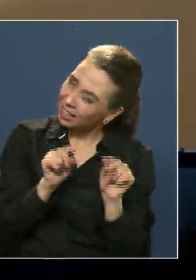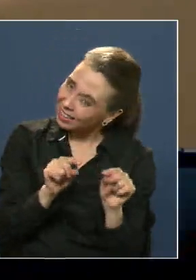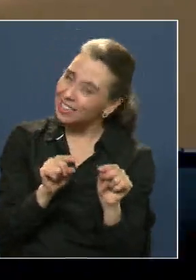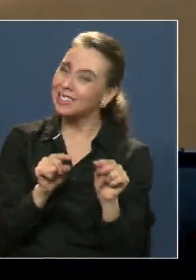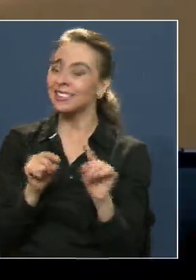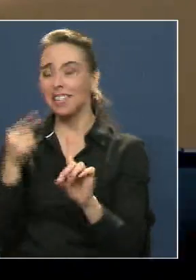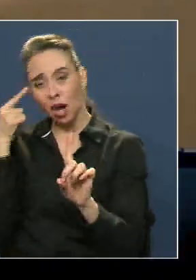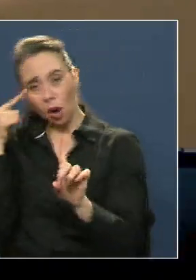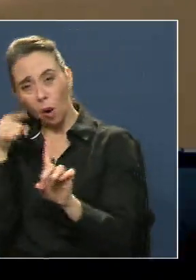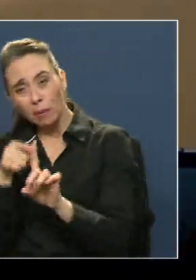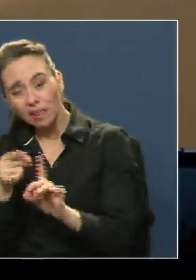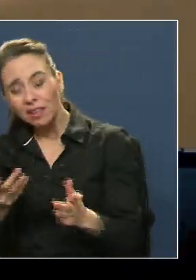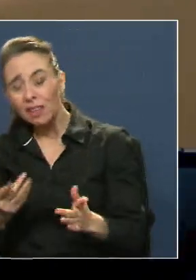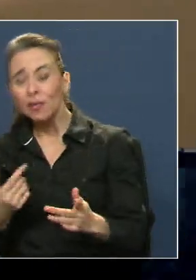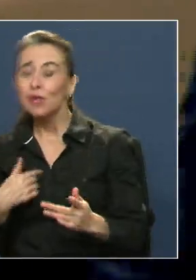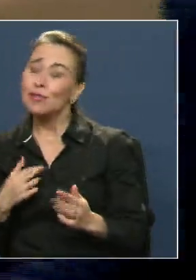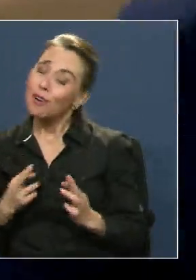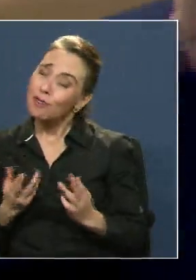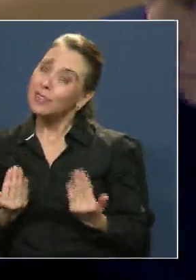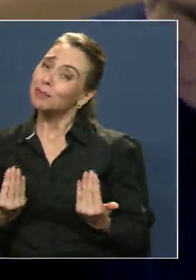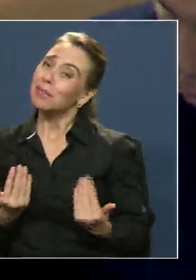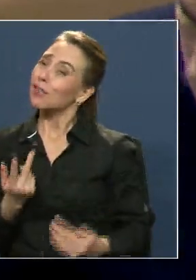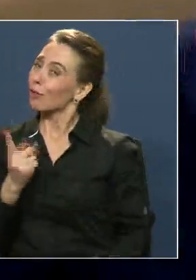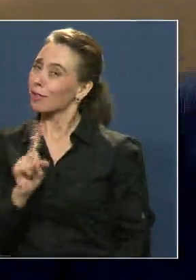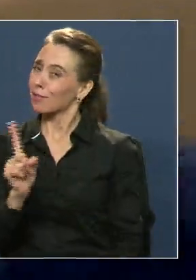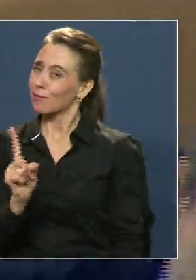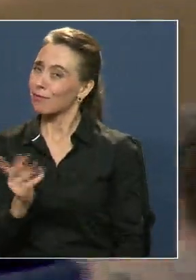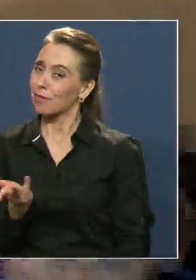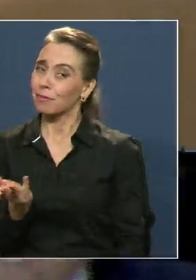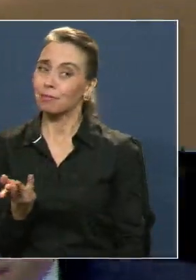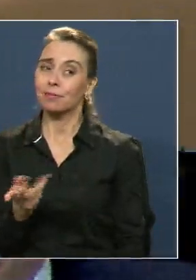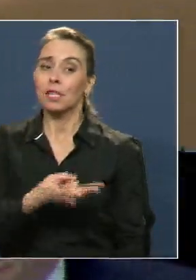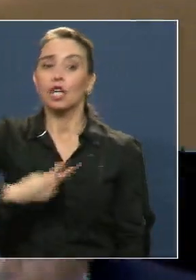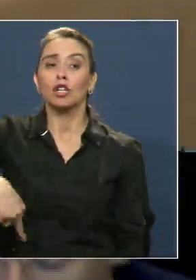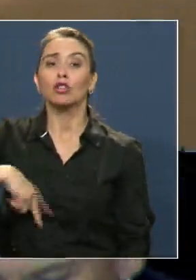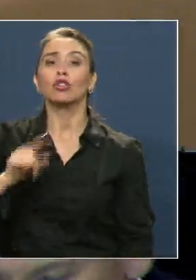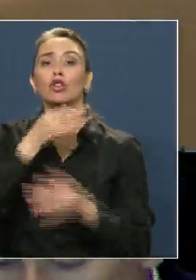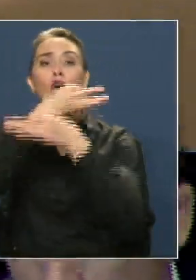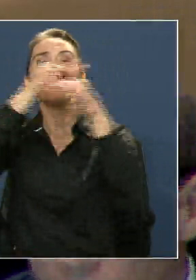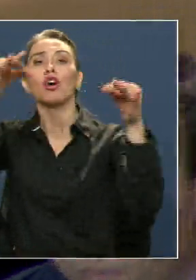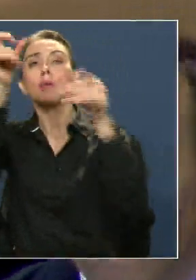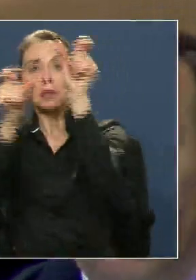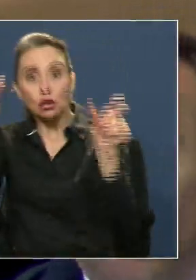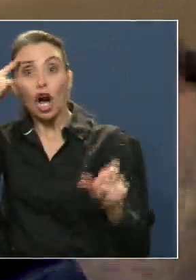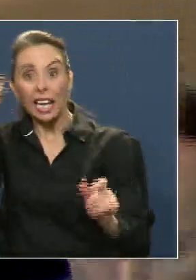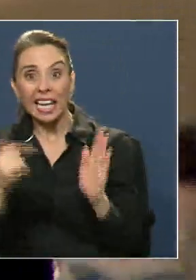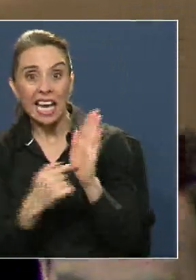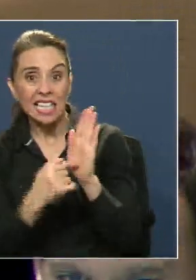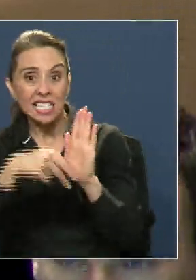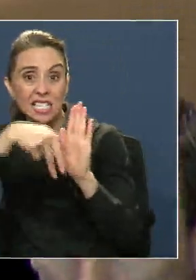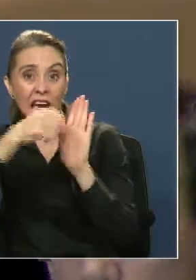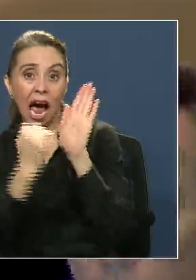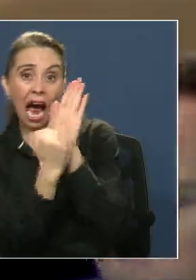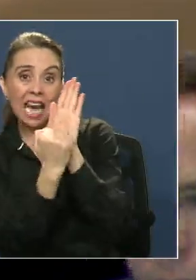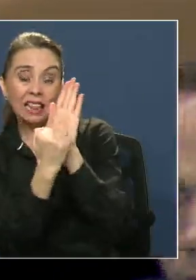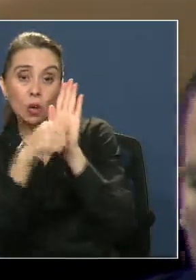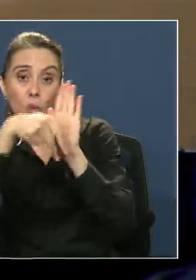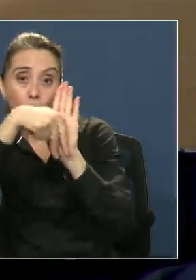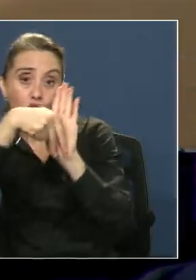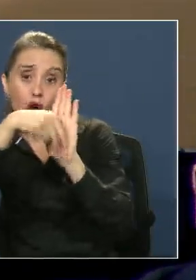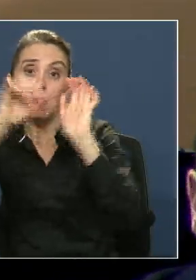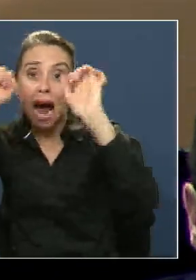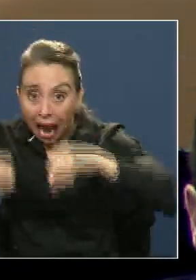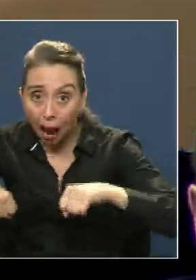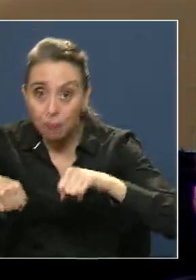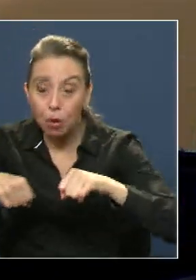del objetivo eso? Yo espero que no. Pero tampoco hagamos creer que aprobada esta norma, la retroactividad va a